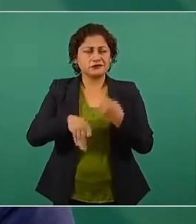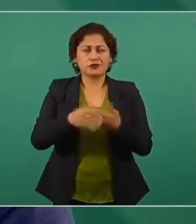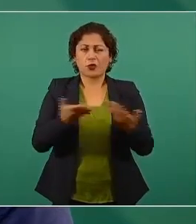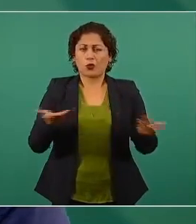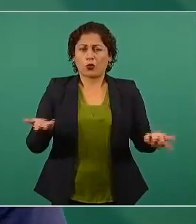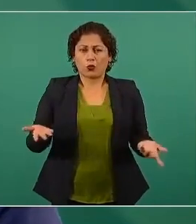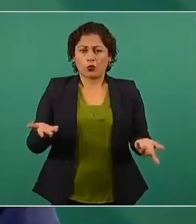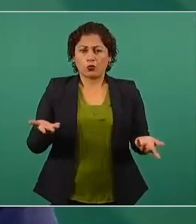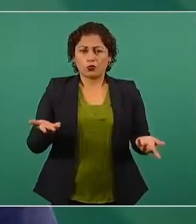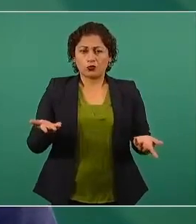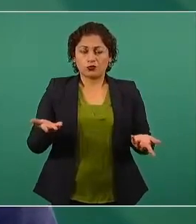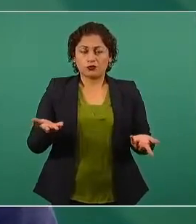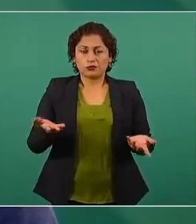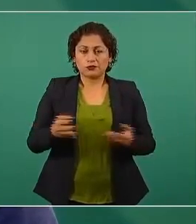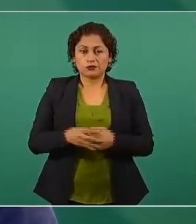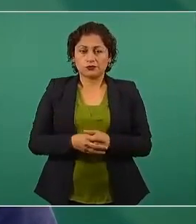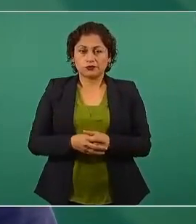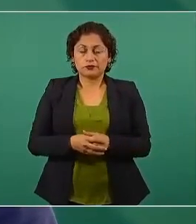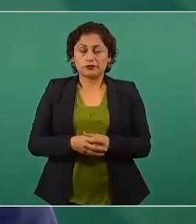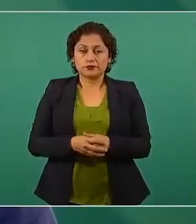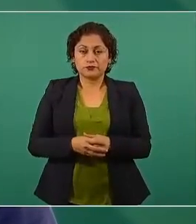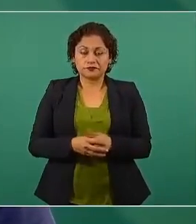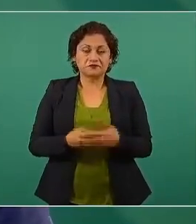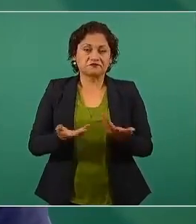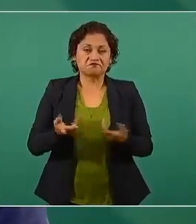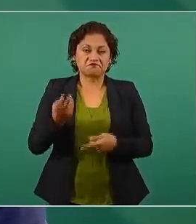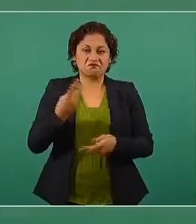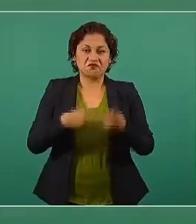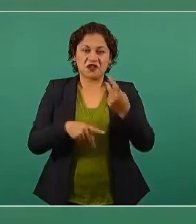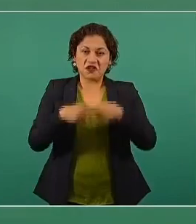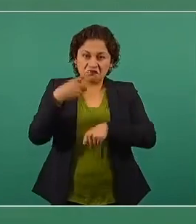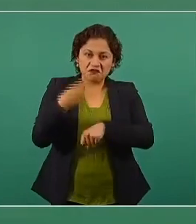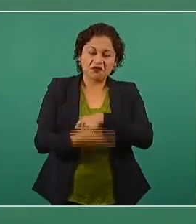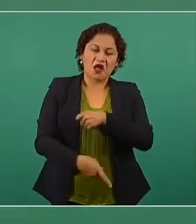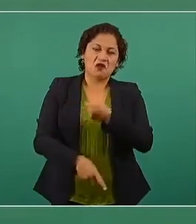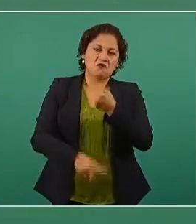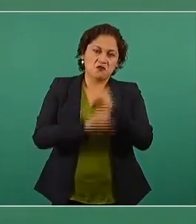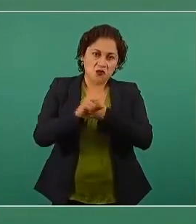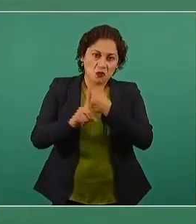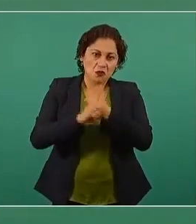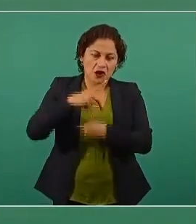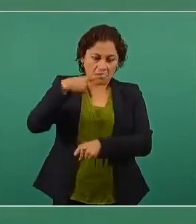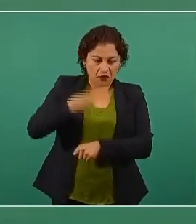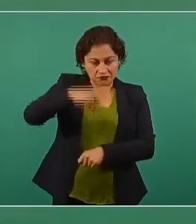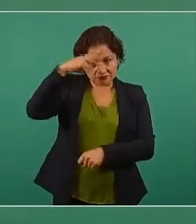hacen de esa manera, se daña la vida pública de México.